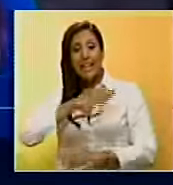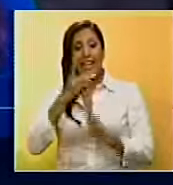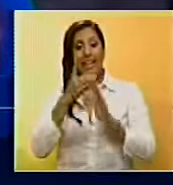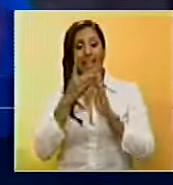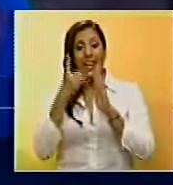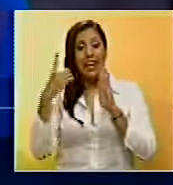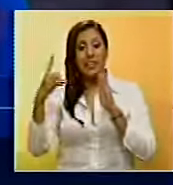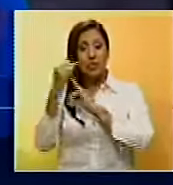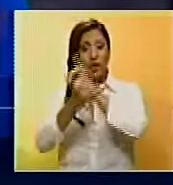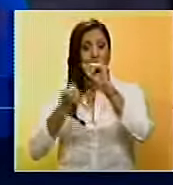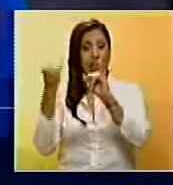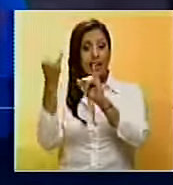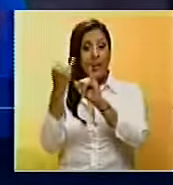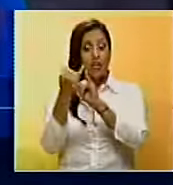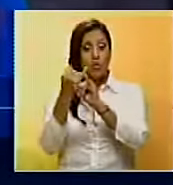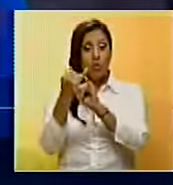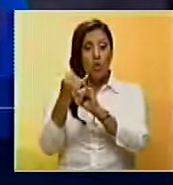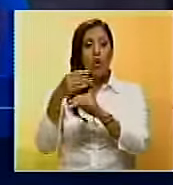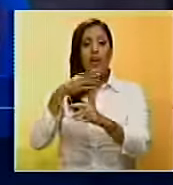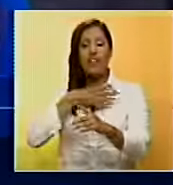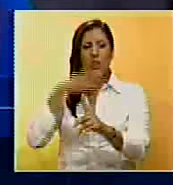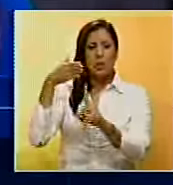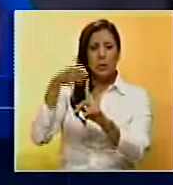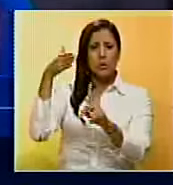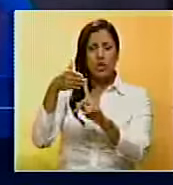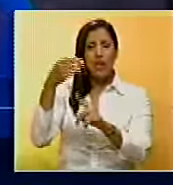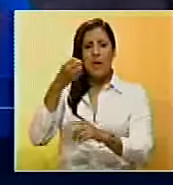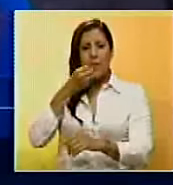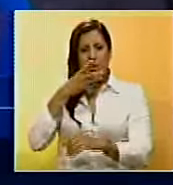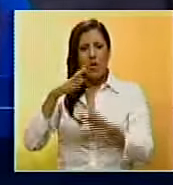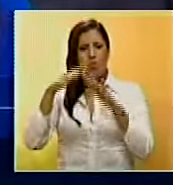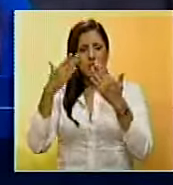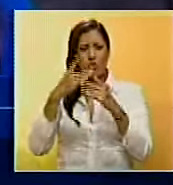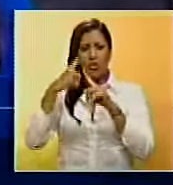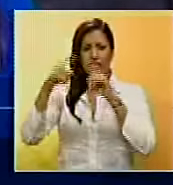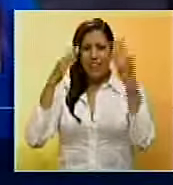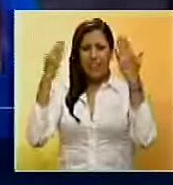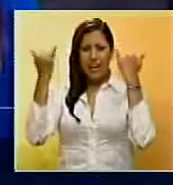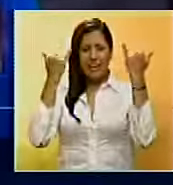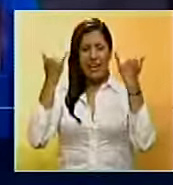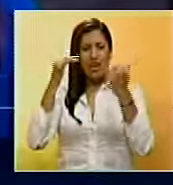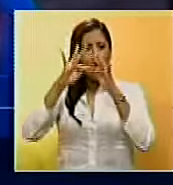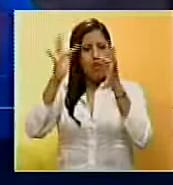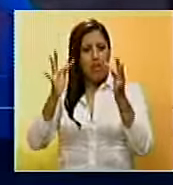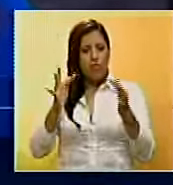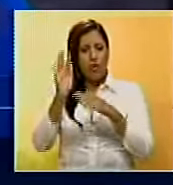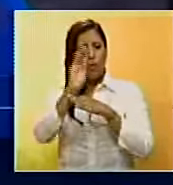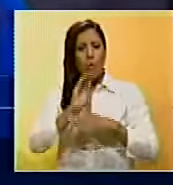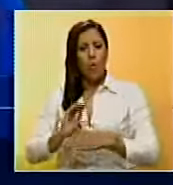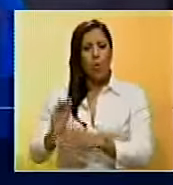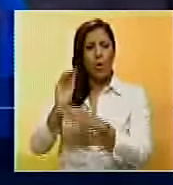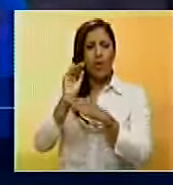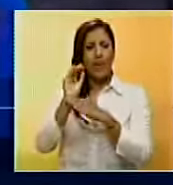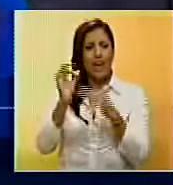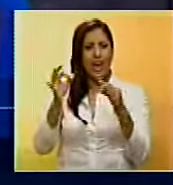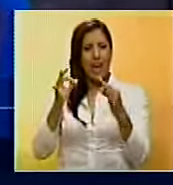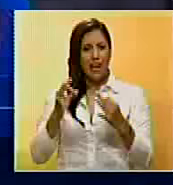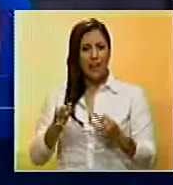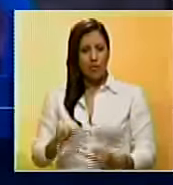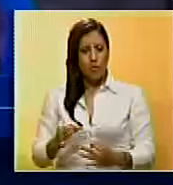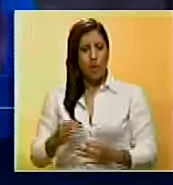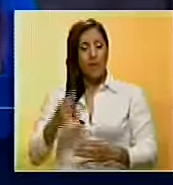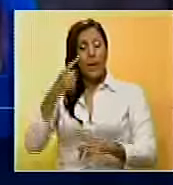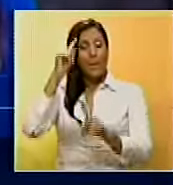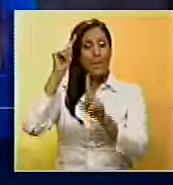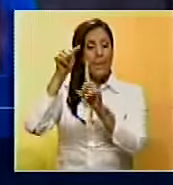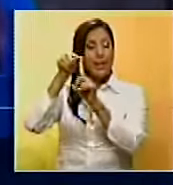Derecho internacional, amenazando la vigencia del multilateralismo y sus mecanismos protectores y garantistas de